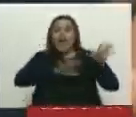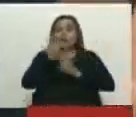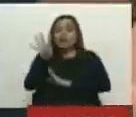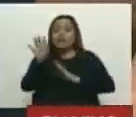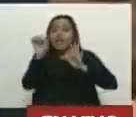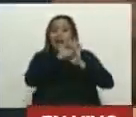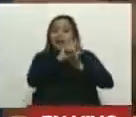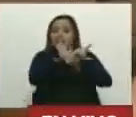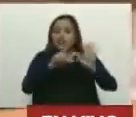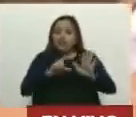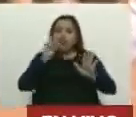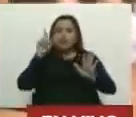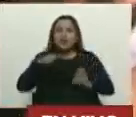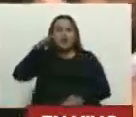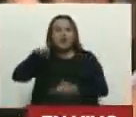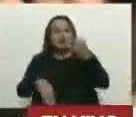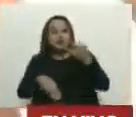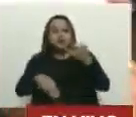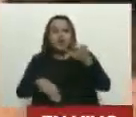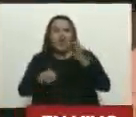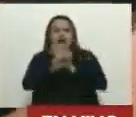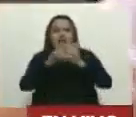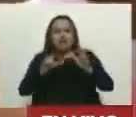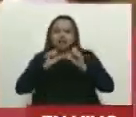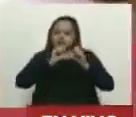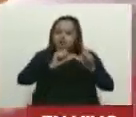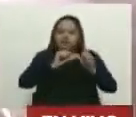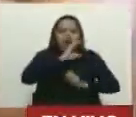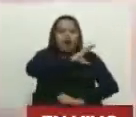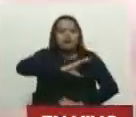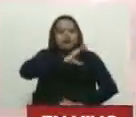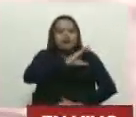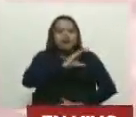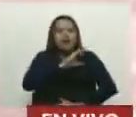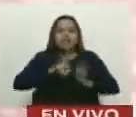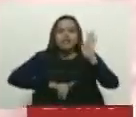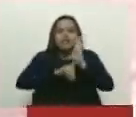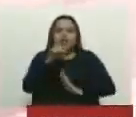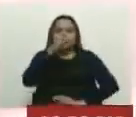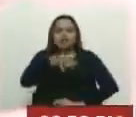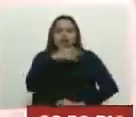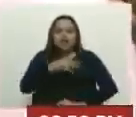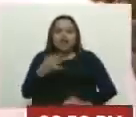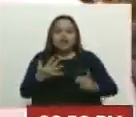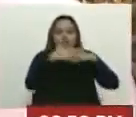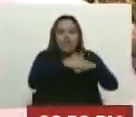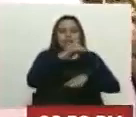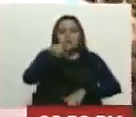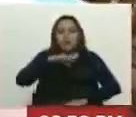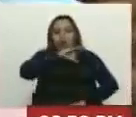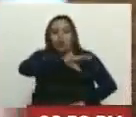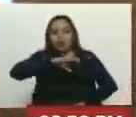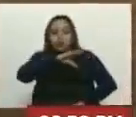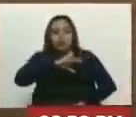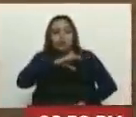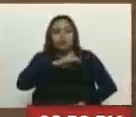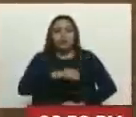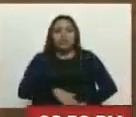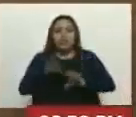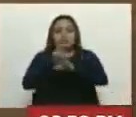y está siendo trabajada por la Comisión Permanente de Desarrollo Social Integral y también por la Comisión Permanente de Salud,